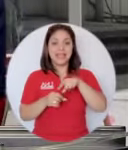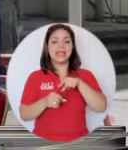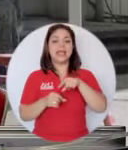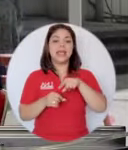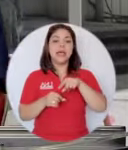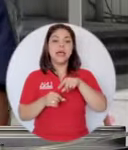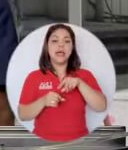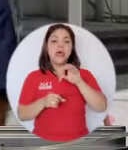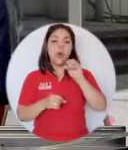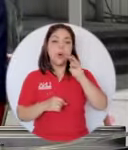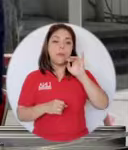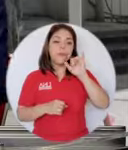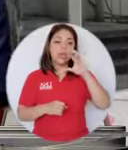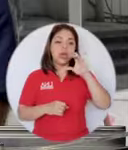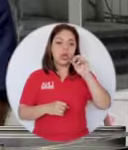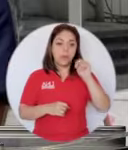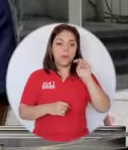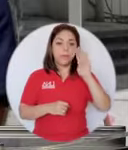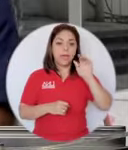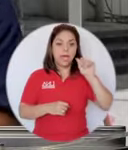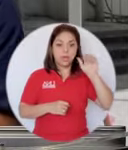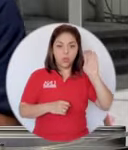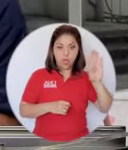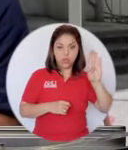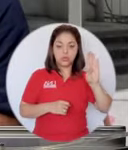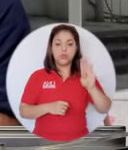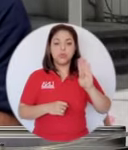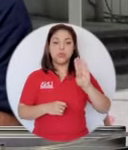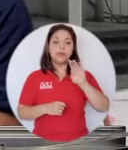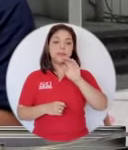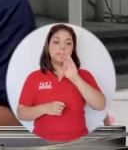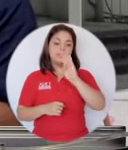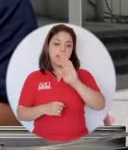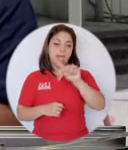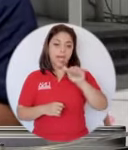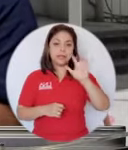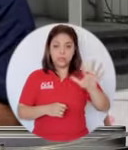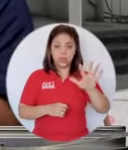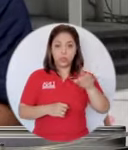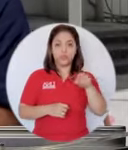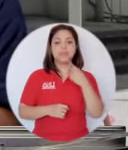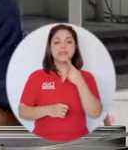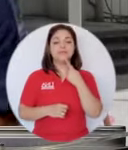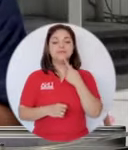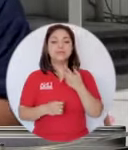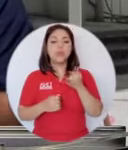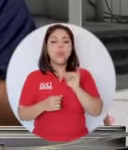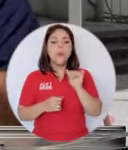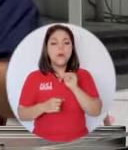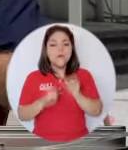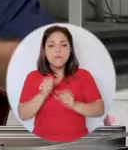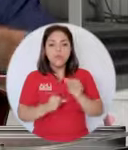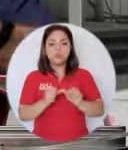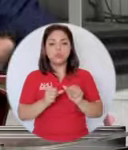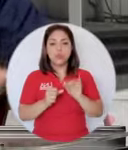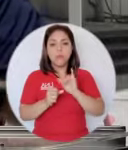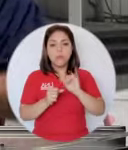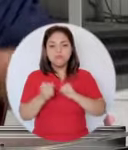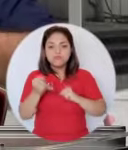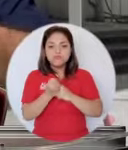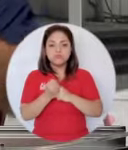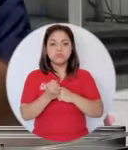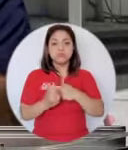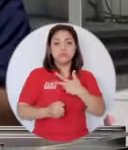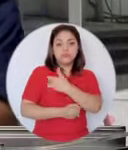original y que tiene Omicron BA4, BA5. Entonces, ese es como refuerzo. Entonces, esta es una cosa que le viene